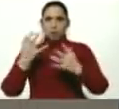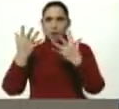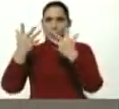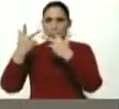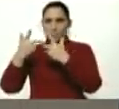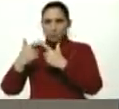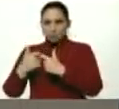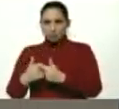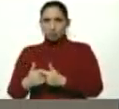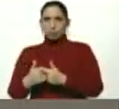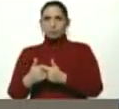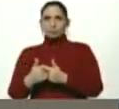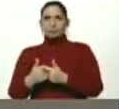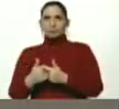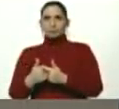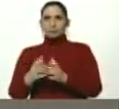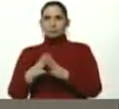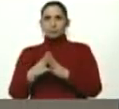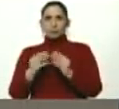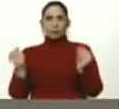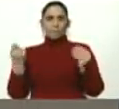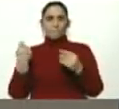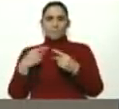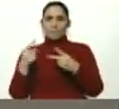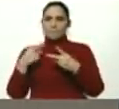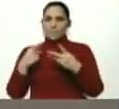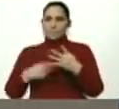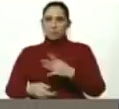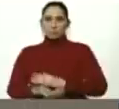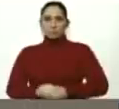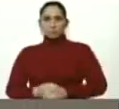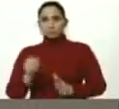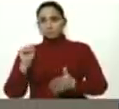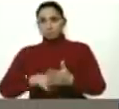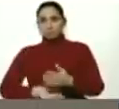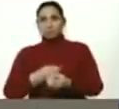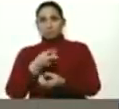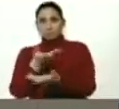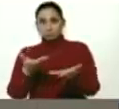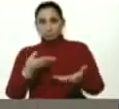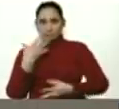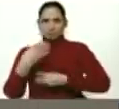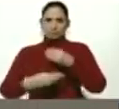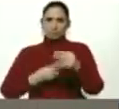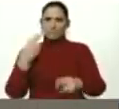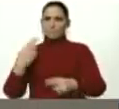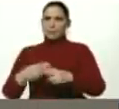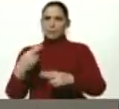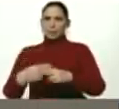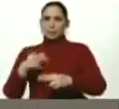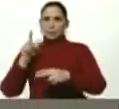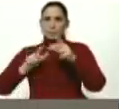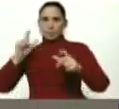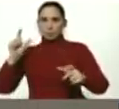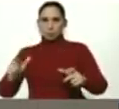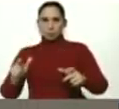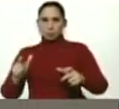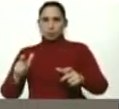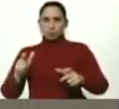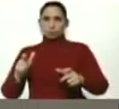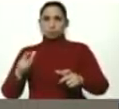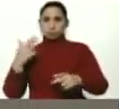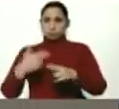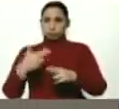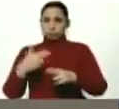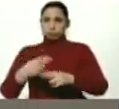administración de todo tipo, sin que eso genere un riesgo para las personas, un riesgo para nuestras